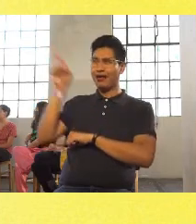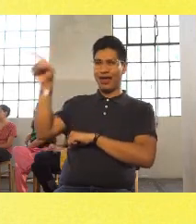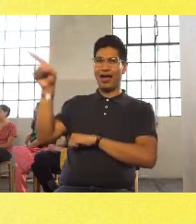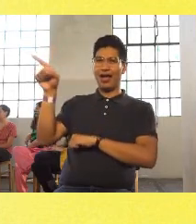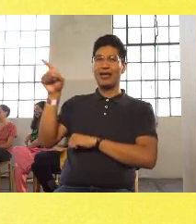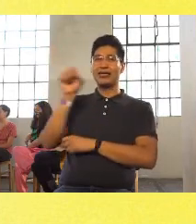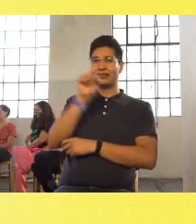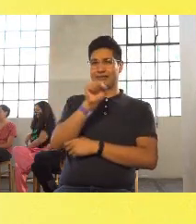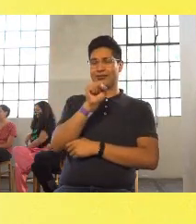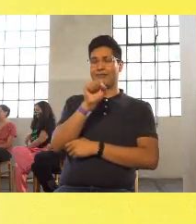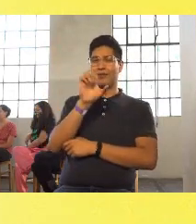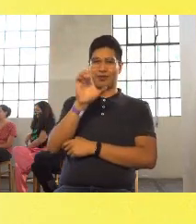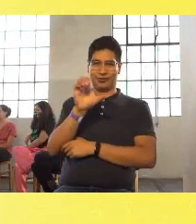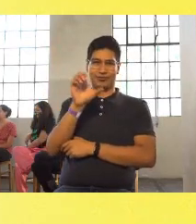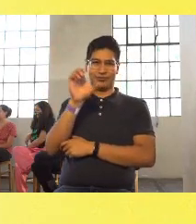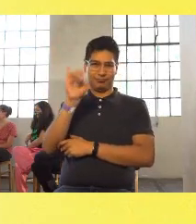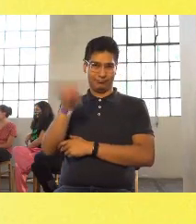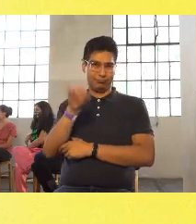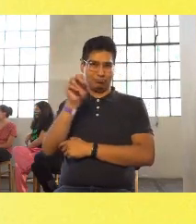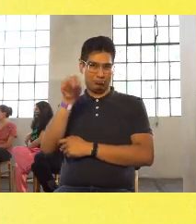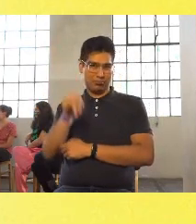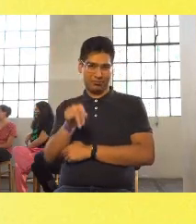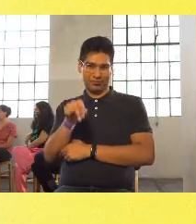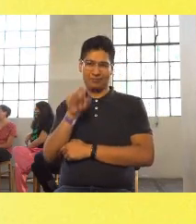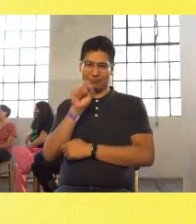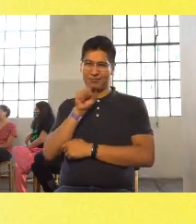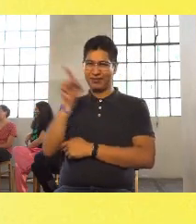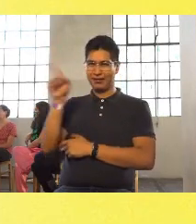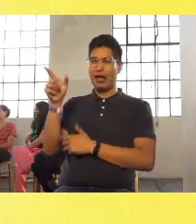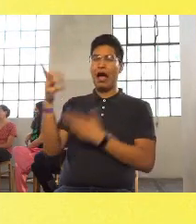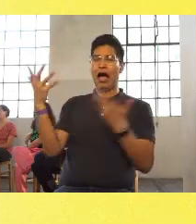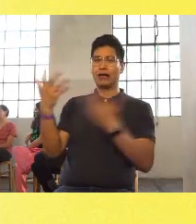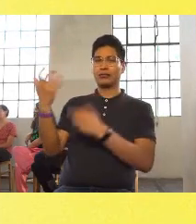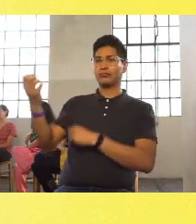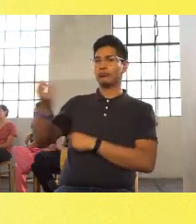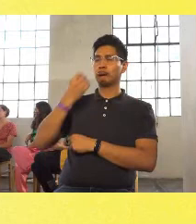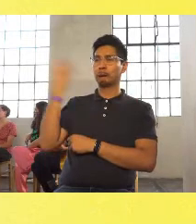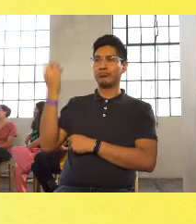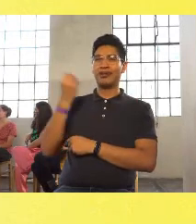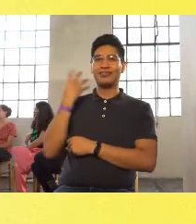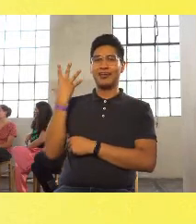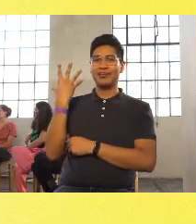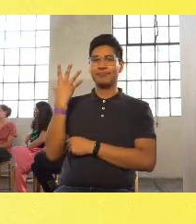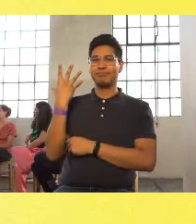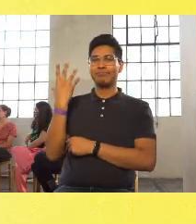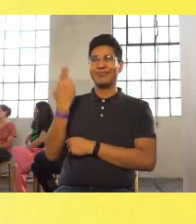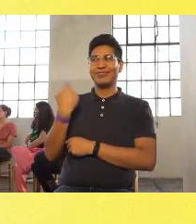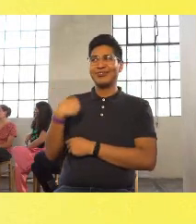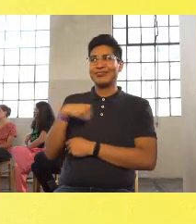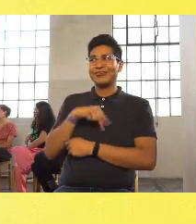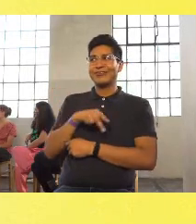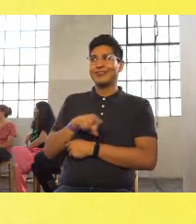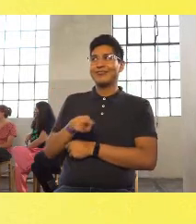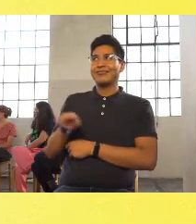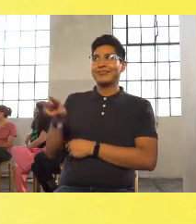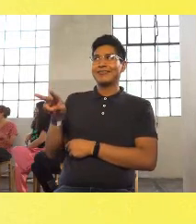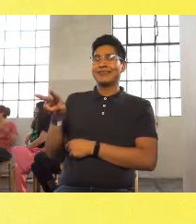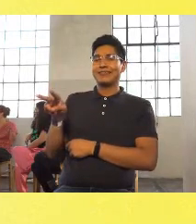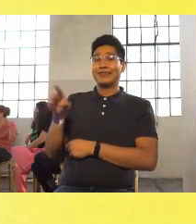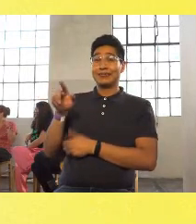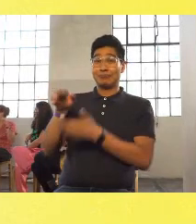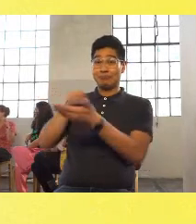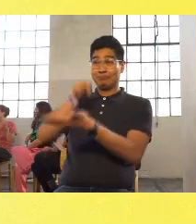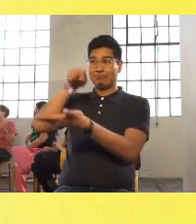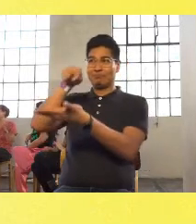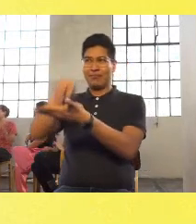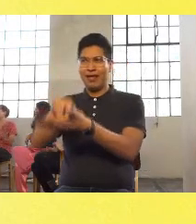de la República. Y entonces, ¿cómo le hicimos, no? Porque pues sabíamos que no podíamos llegar al Senado a decir, somos